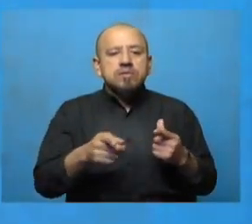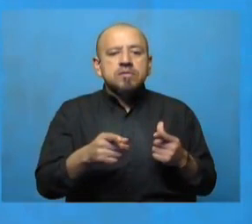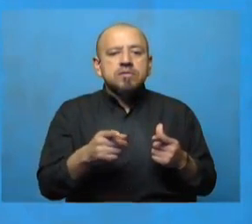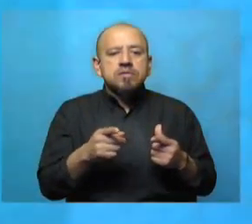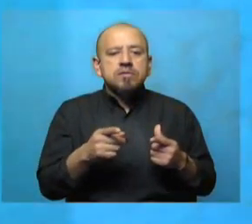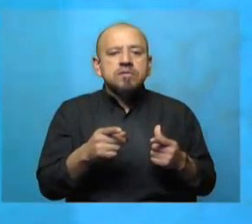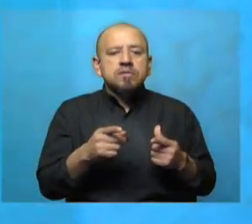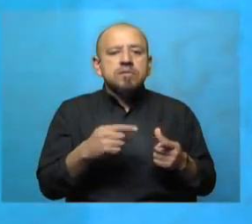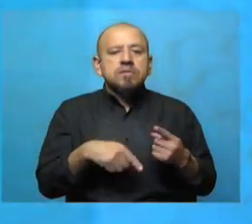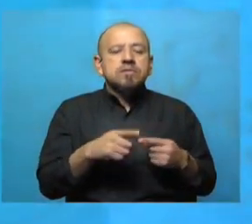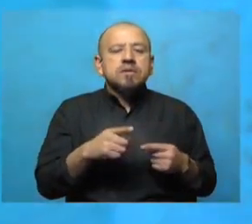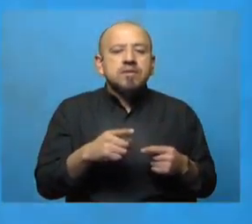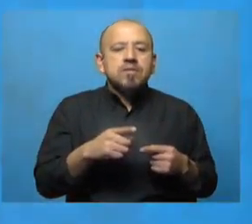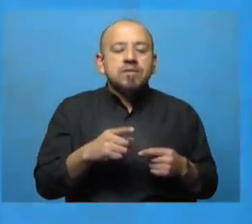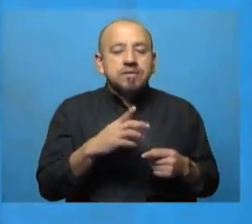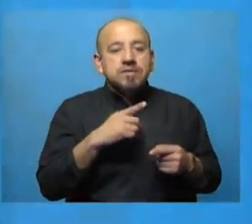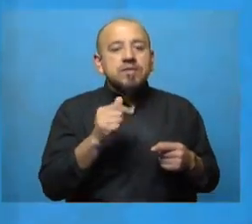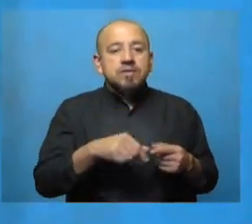otra vez